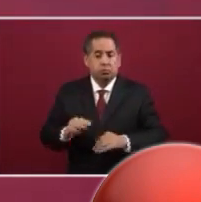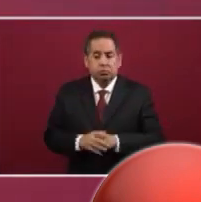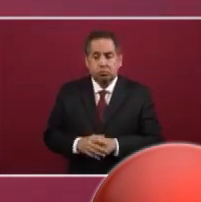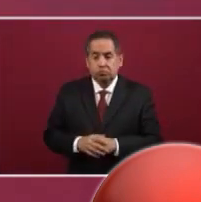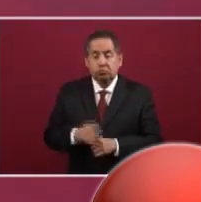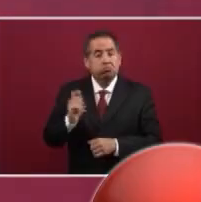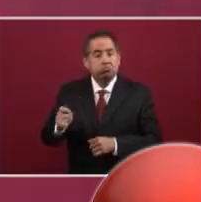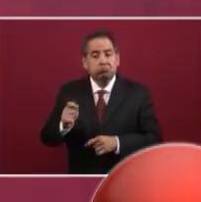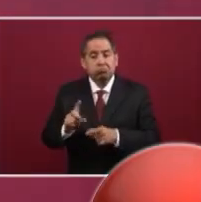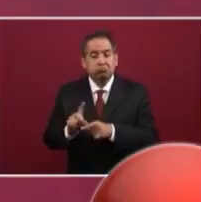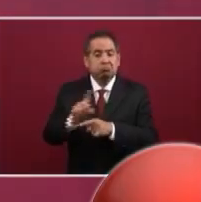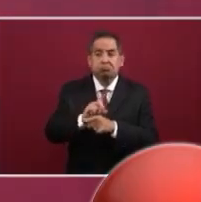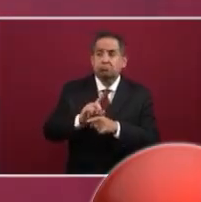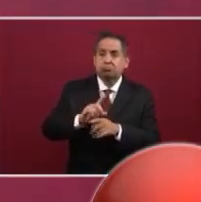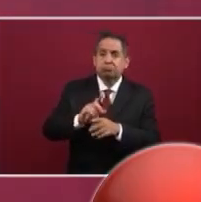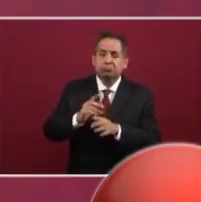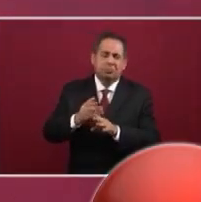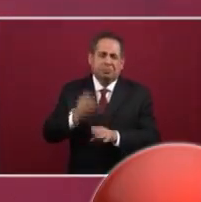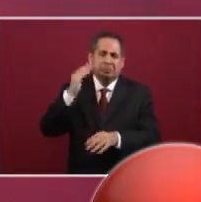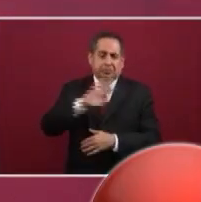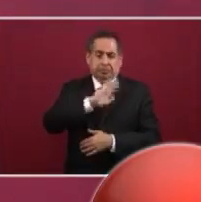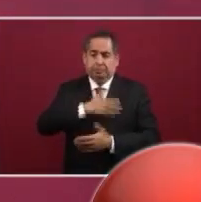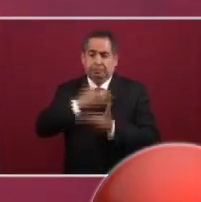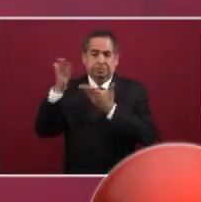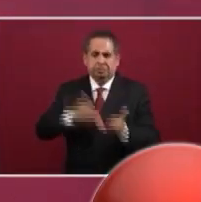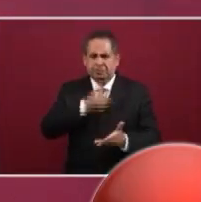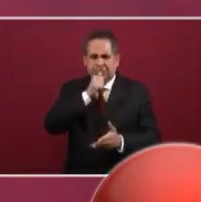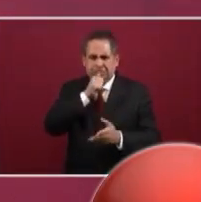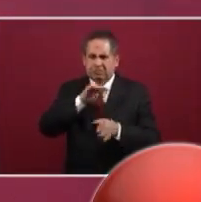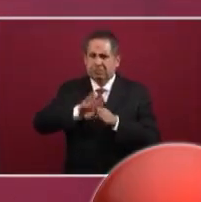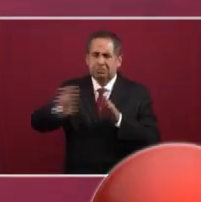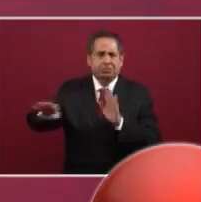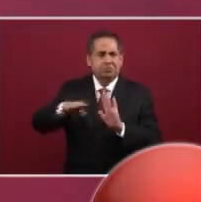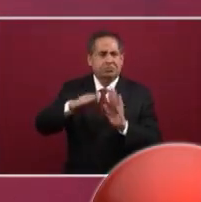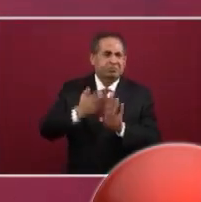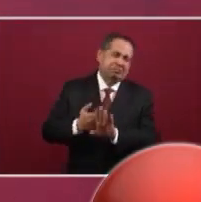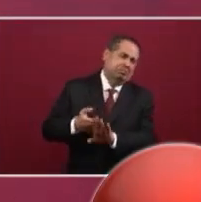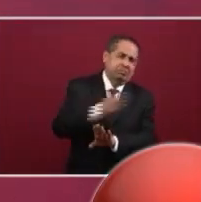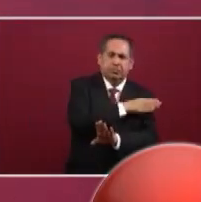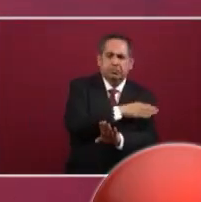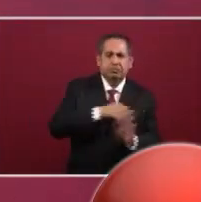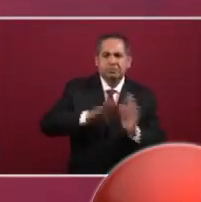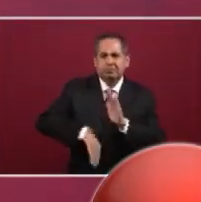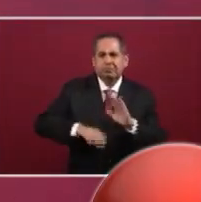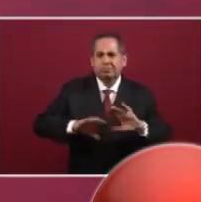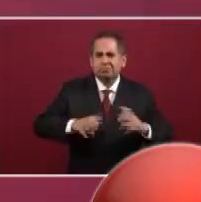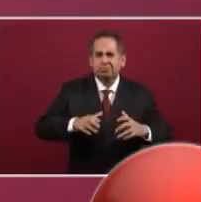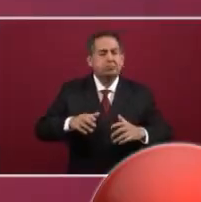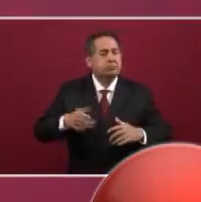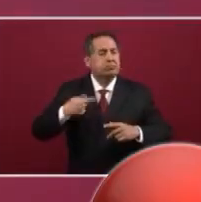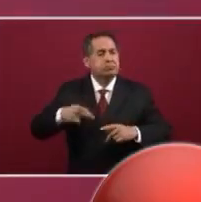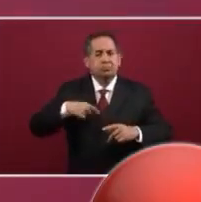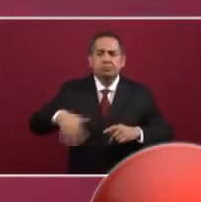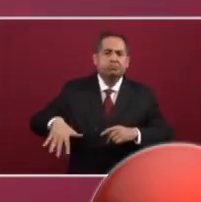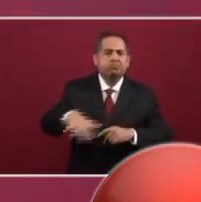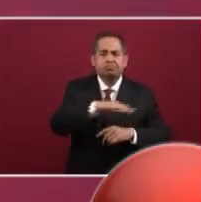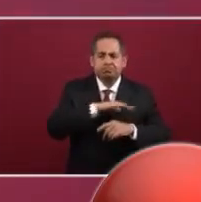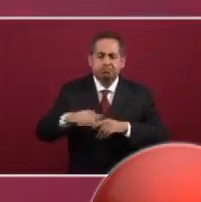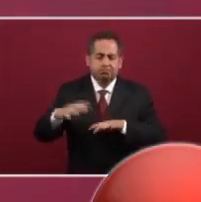desde antes de la llegada de los españoles, de la conquista o de los